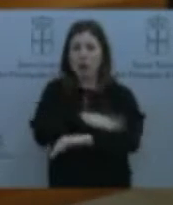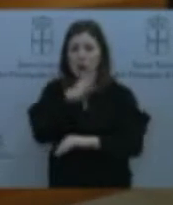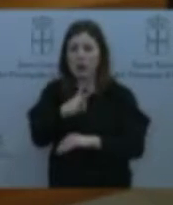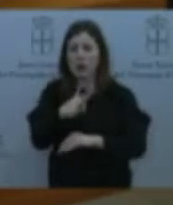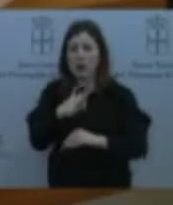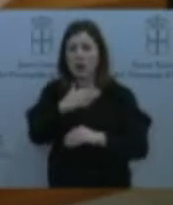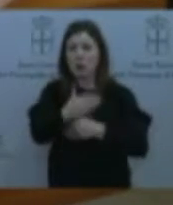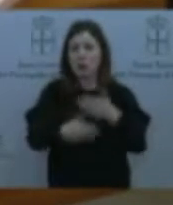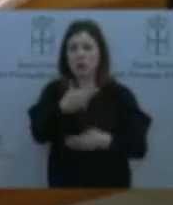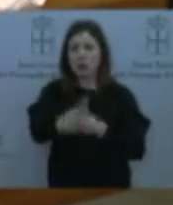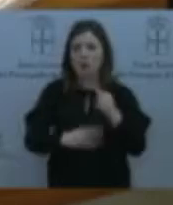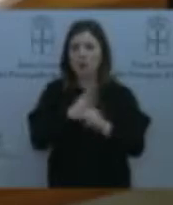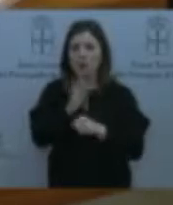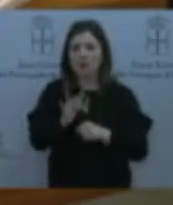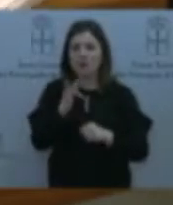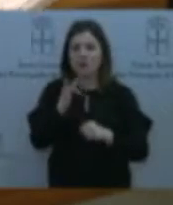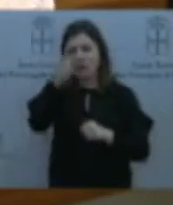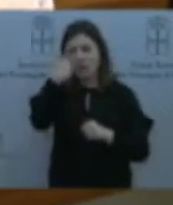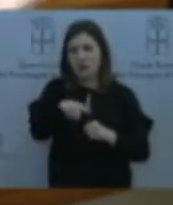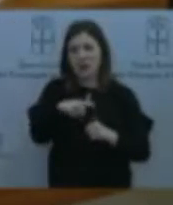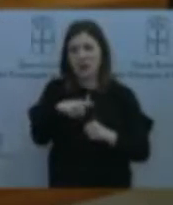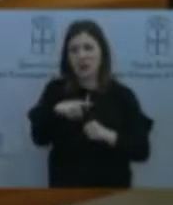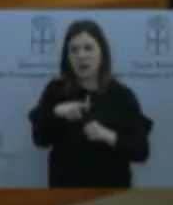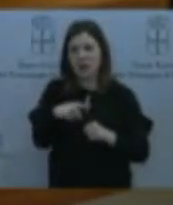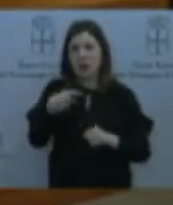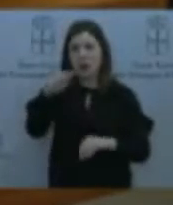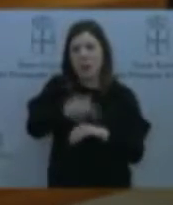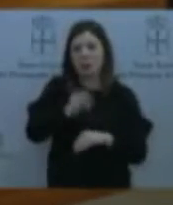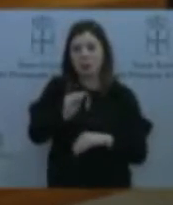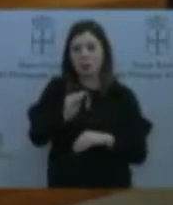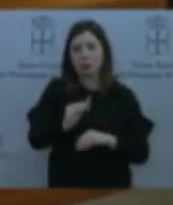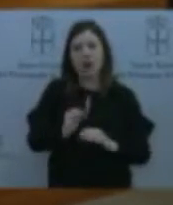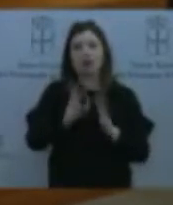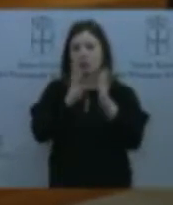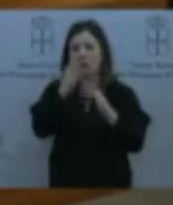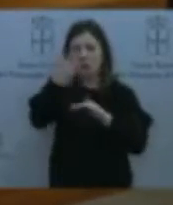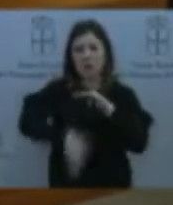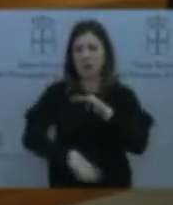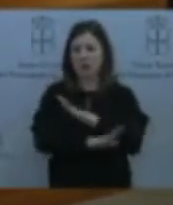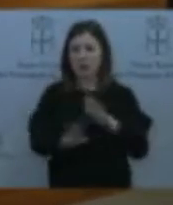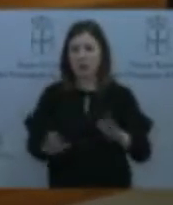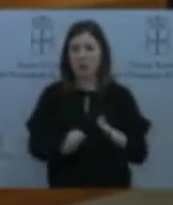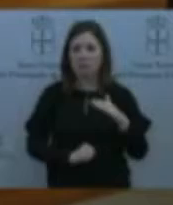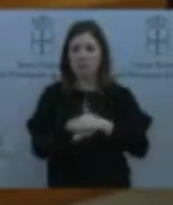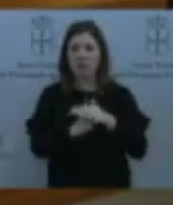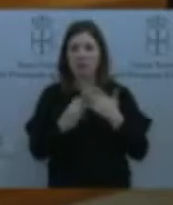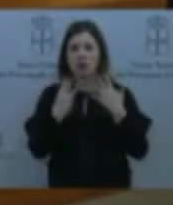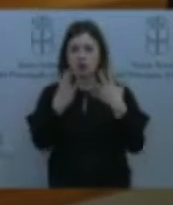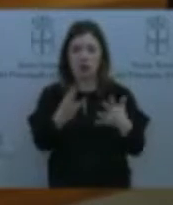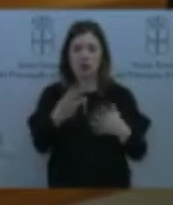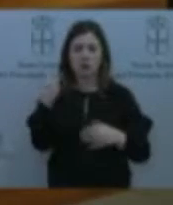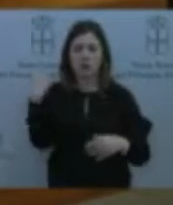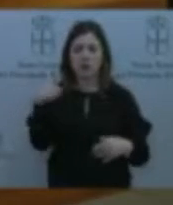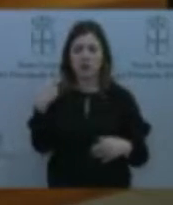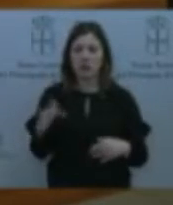su designación y limitar su mandato a 8 años, reforma de la ley del presidente para limitar los mandatos a 8 años del presidente, reforma de la ley de designación de senadores,